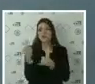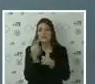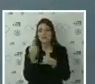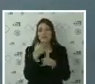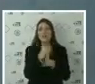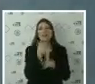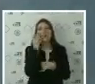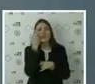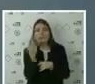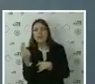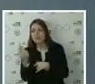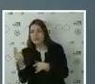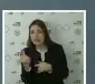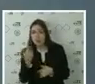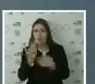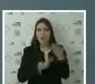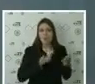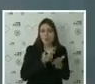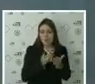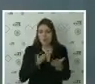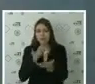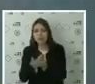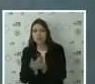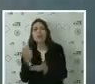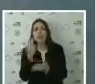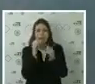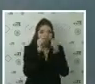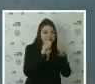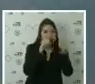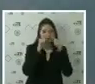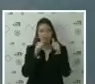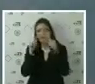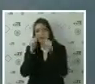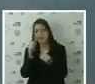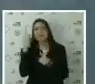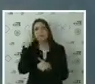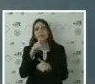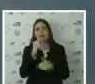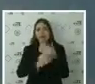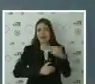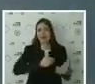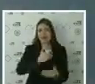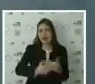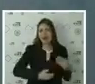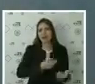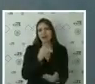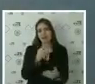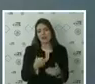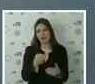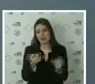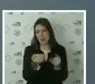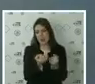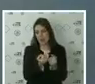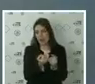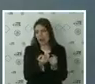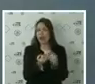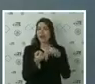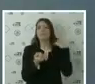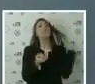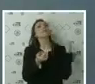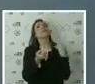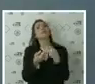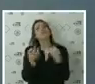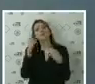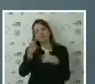las propuestas de solución y las reflexiones que se van a generar en todos este tipo de ejercicios. Me parece muy importante